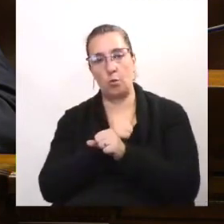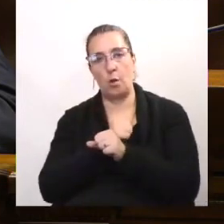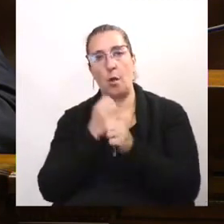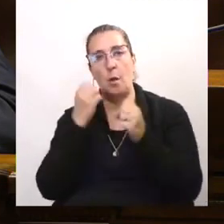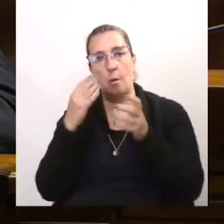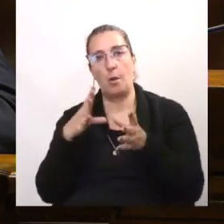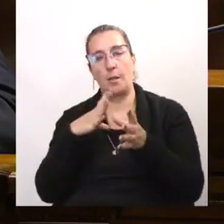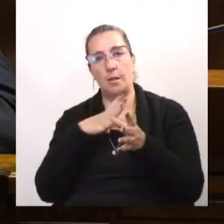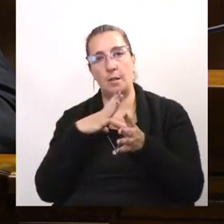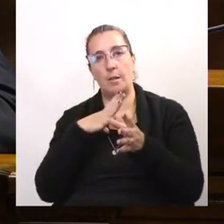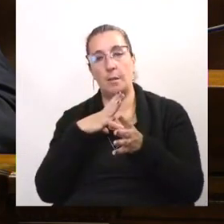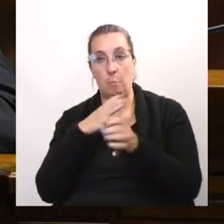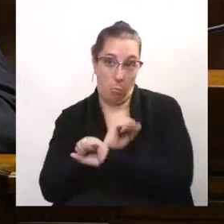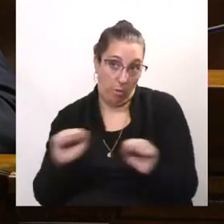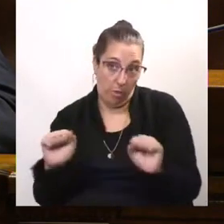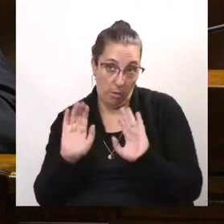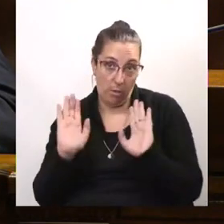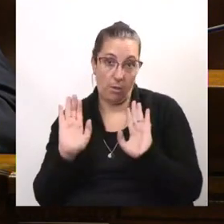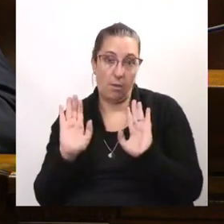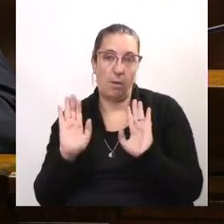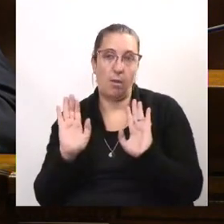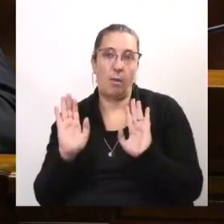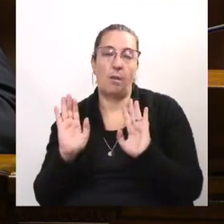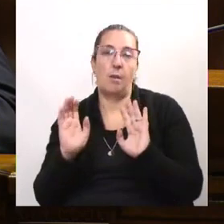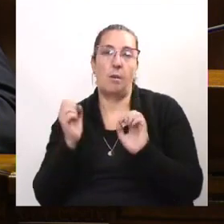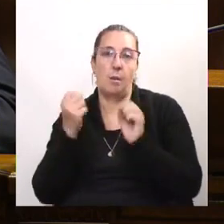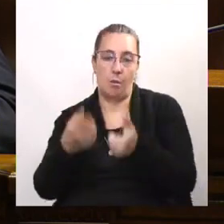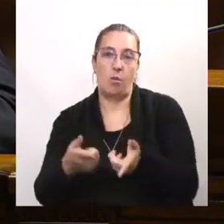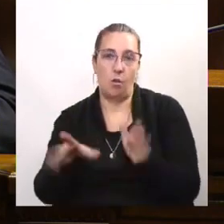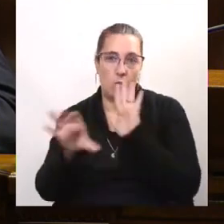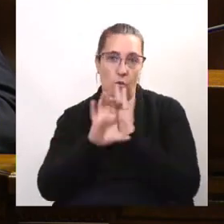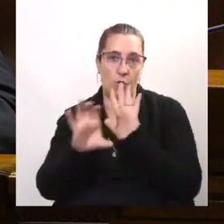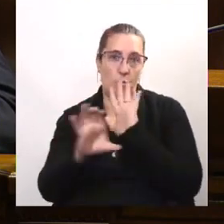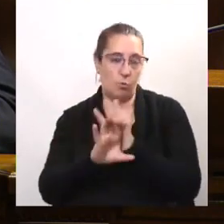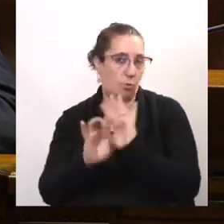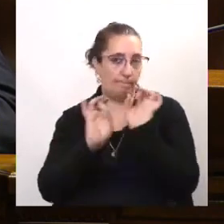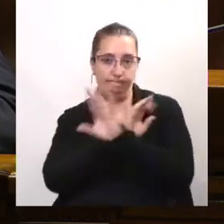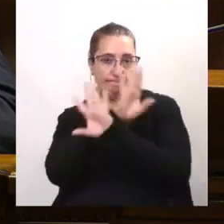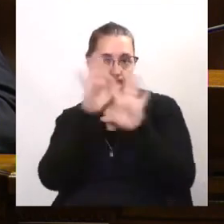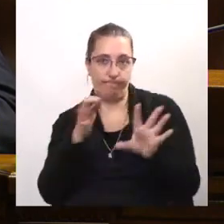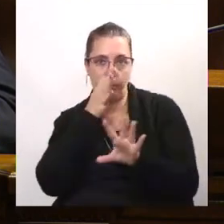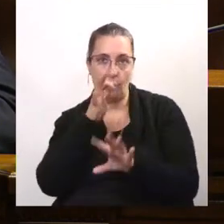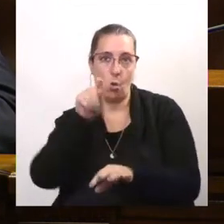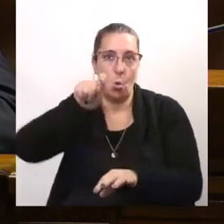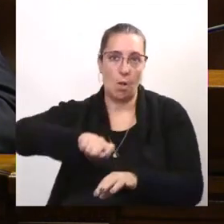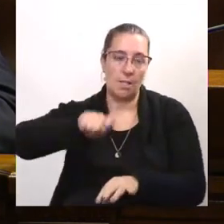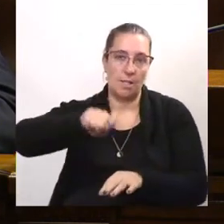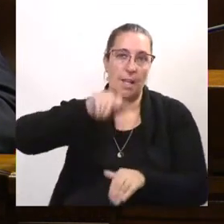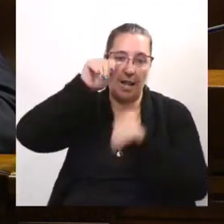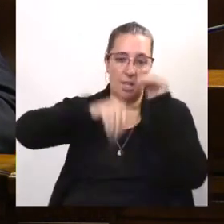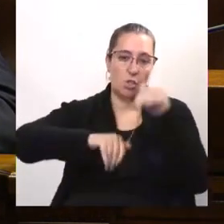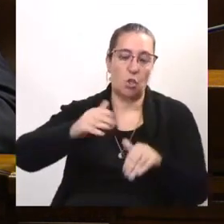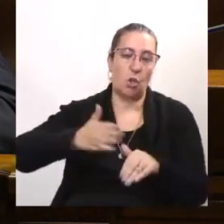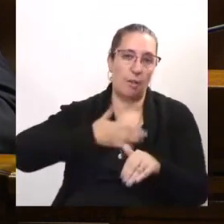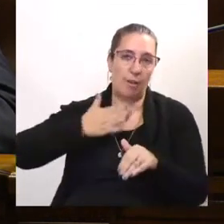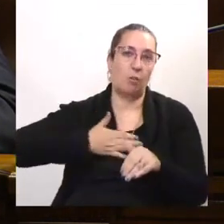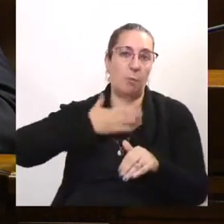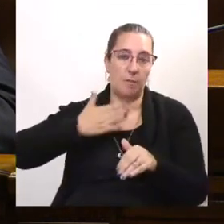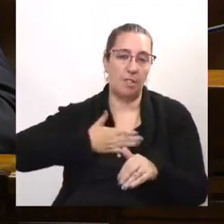porque tiene la competencia para hacerlo, porque se los dio la Constitución al texto expreso cuando dijo que son jueces de elecciones, referéndum y